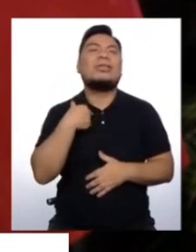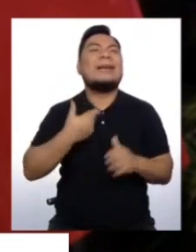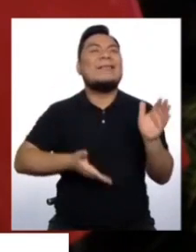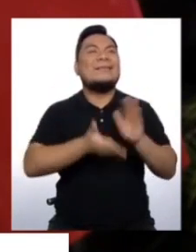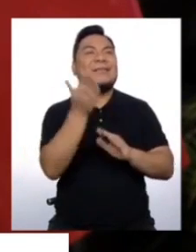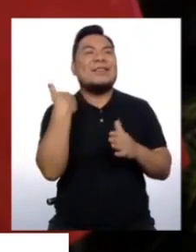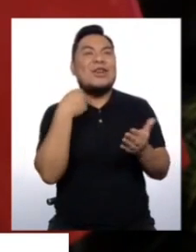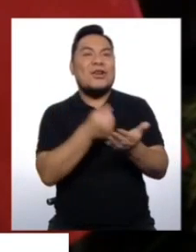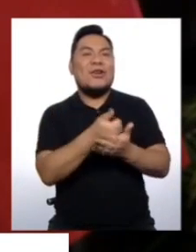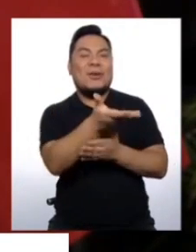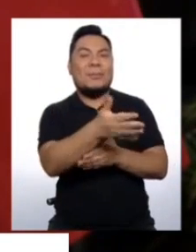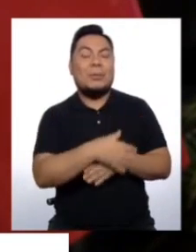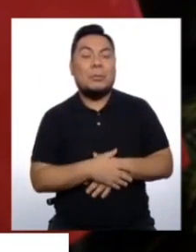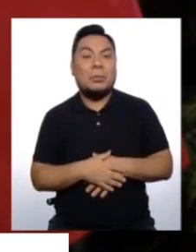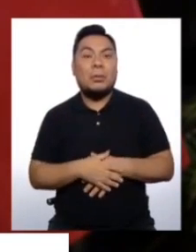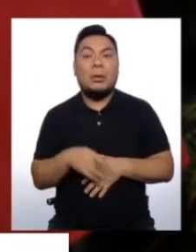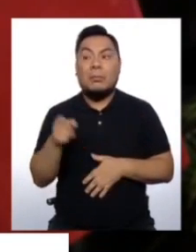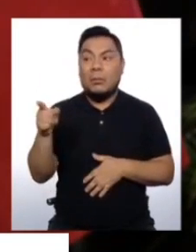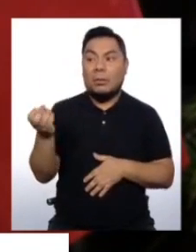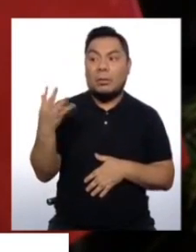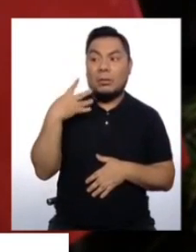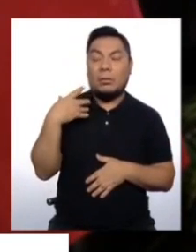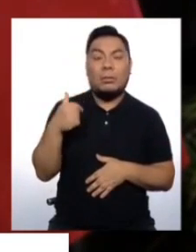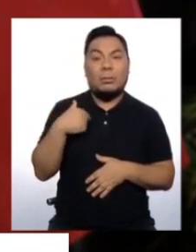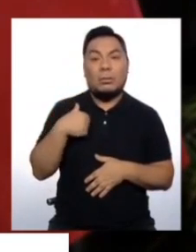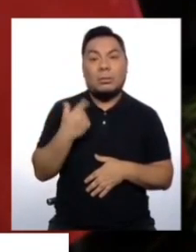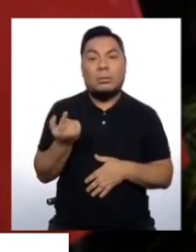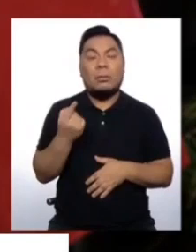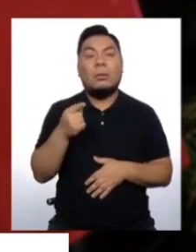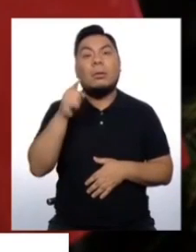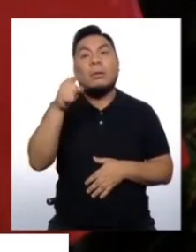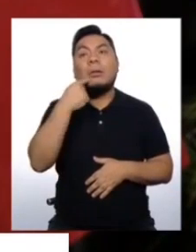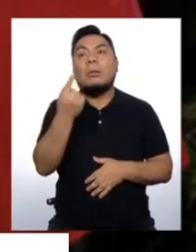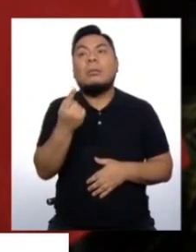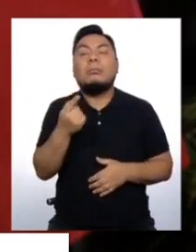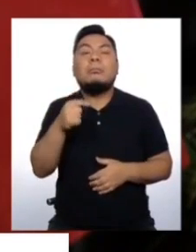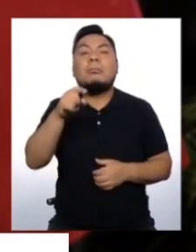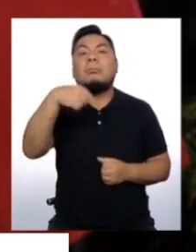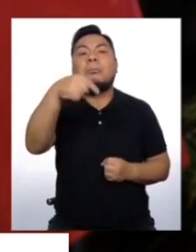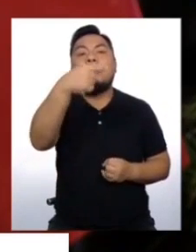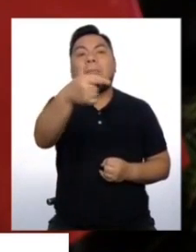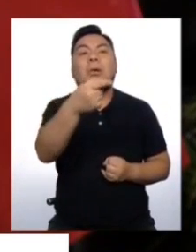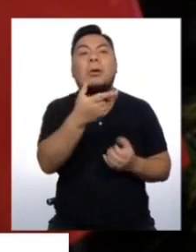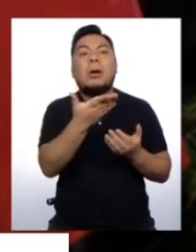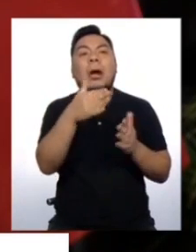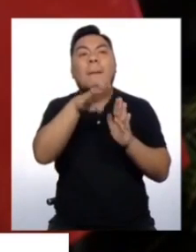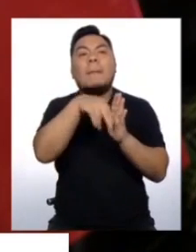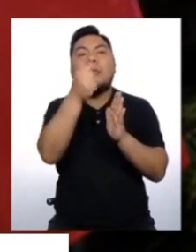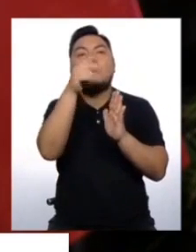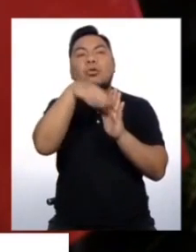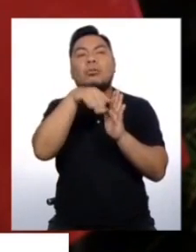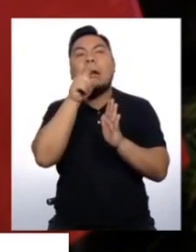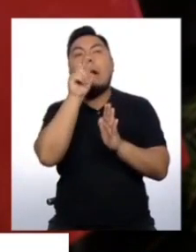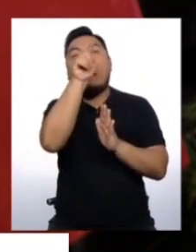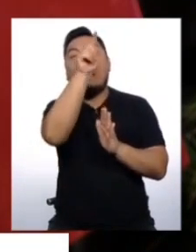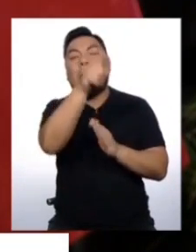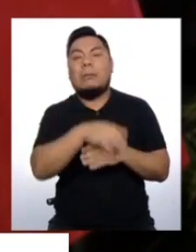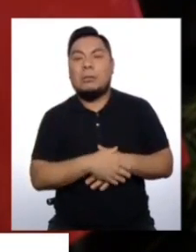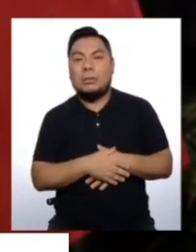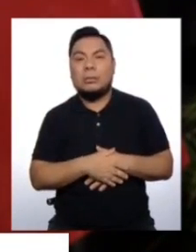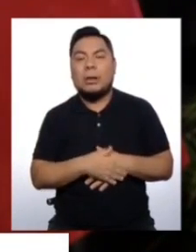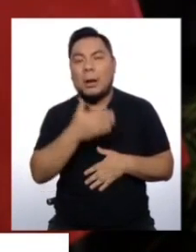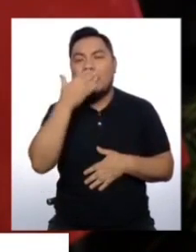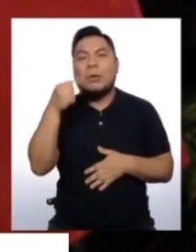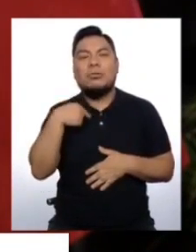comprar. Pero me han dicho que de acá a cuatro distritos las cosas son un poquito más baratas y me